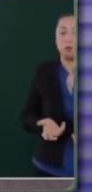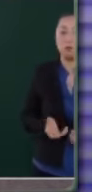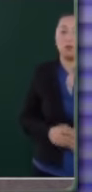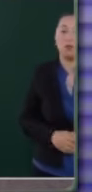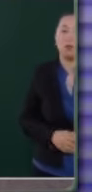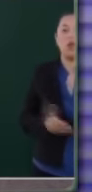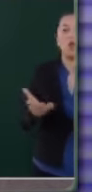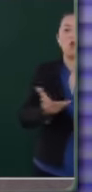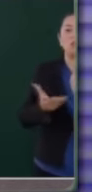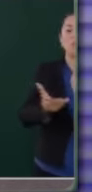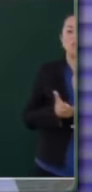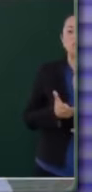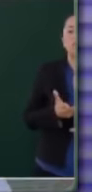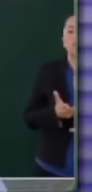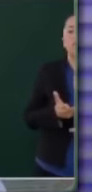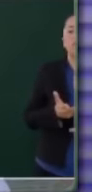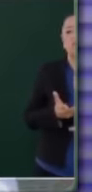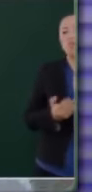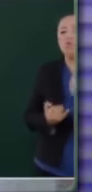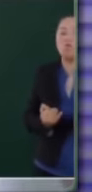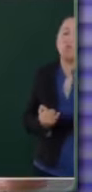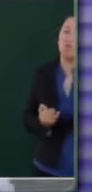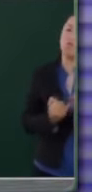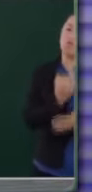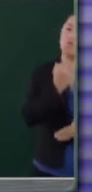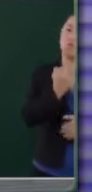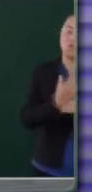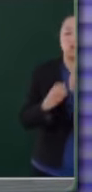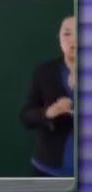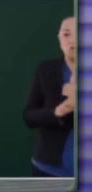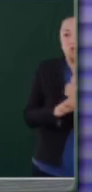a tomar una medida de este tipo,